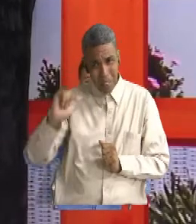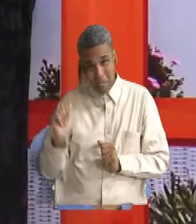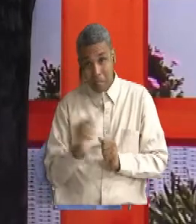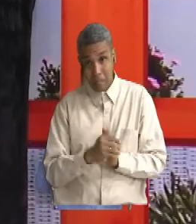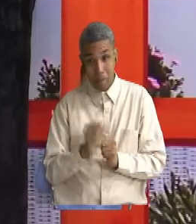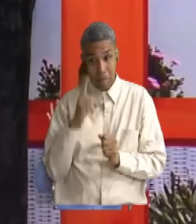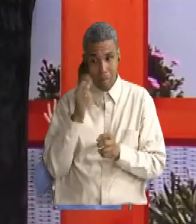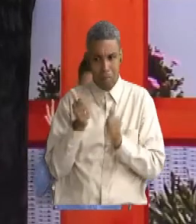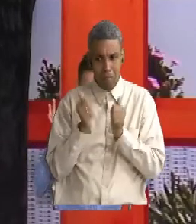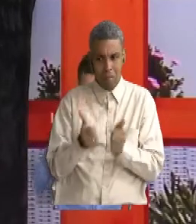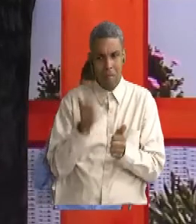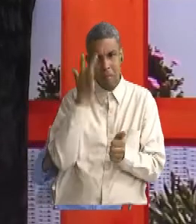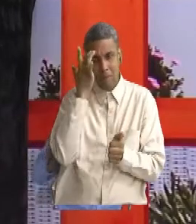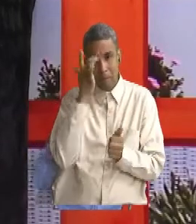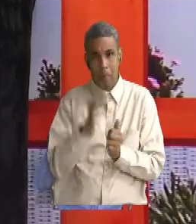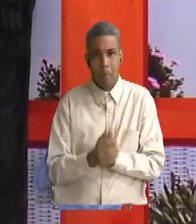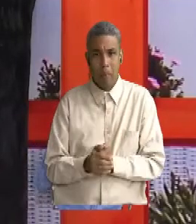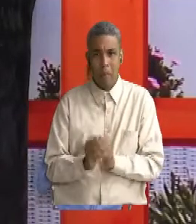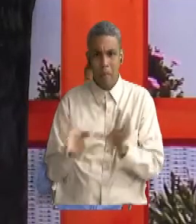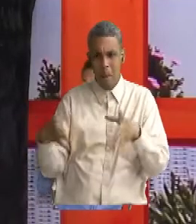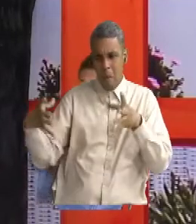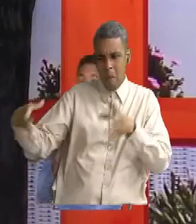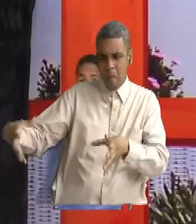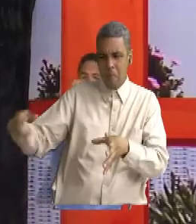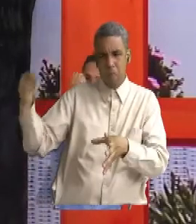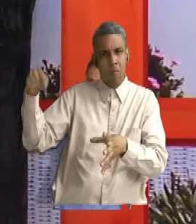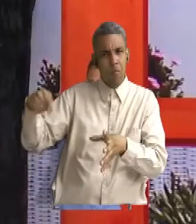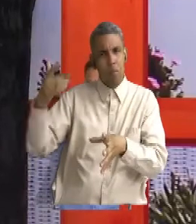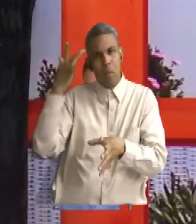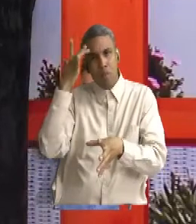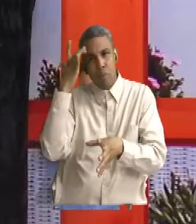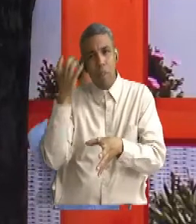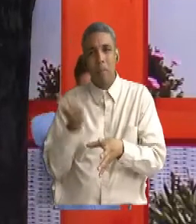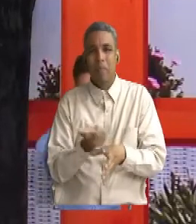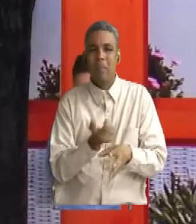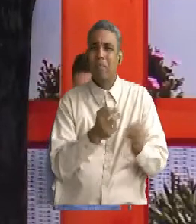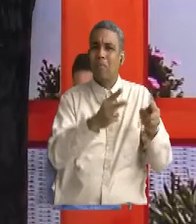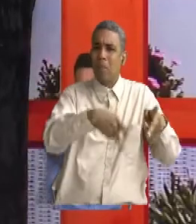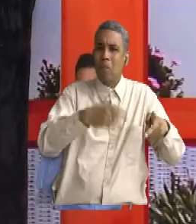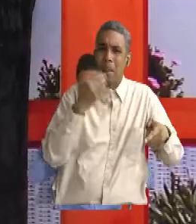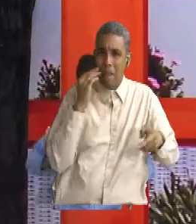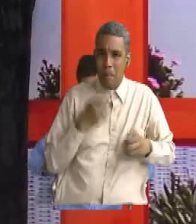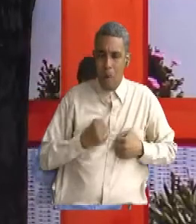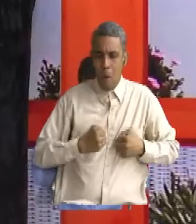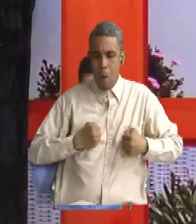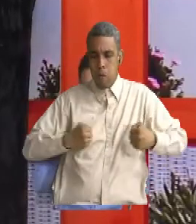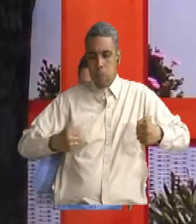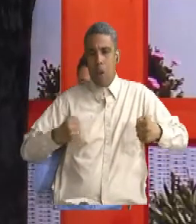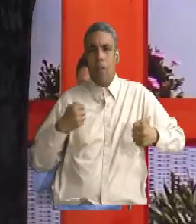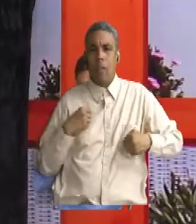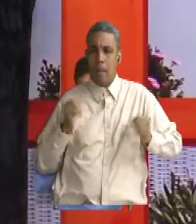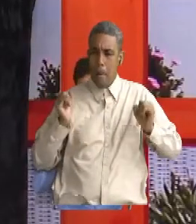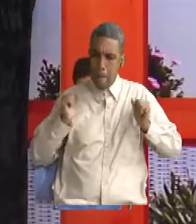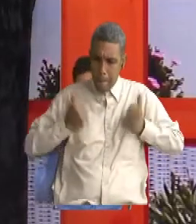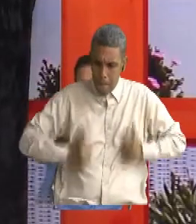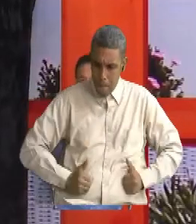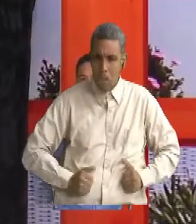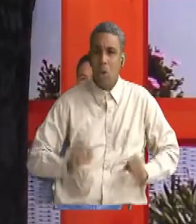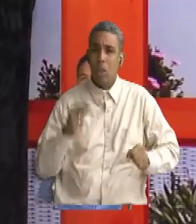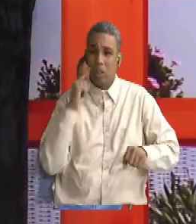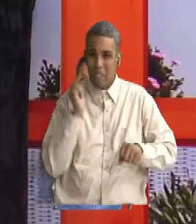qué? Porque es un equipo que nos sirve para todos los tratamientos, como reducción, anticelulíticos, paquetes de